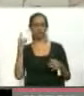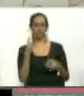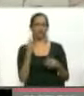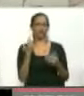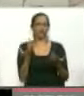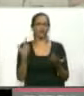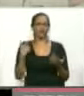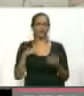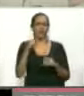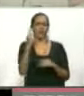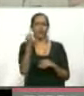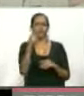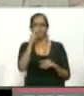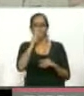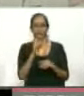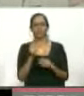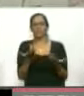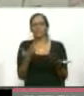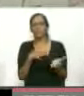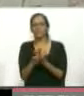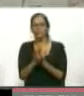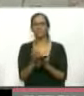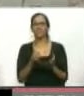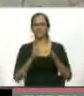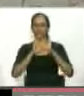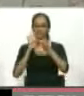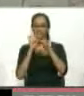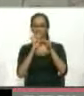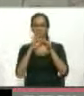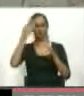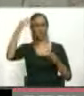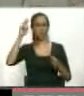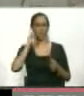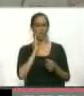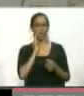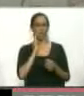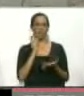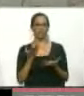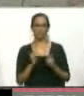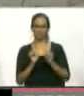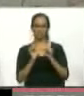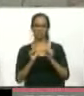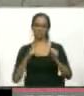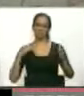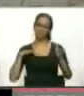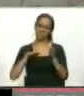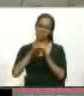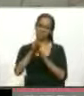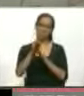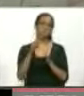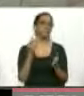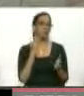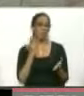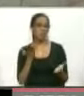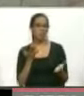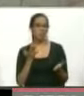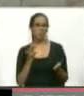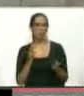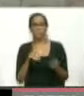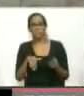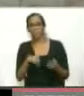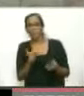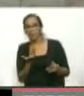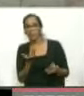11 años qué hubiera pasado si esa alianza soñada por bolívar se hubiera mantenido en el tiempo hubiera sido viable o lo mejor